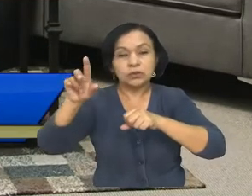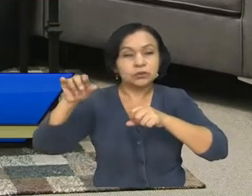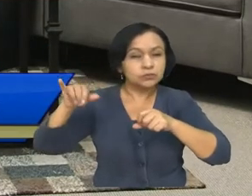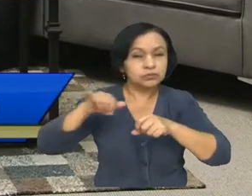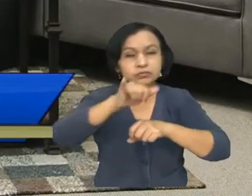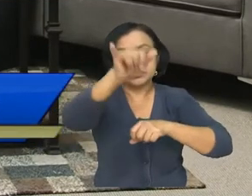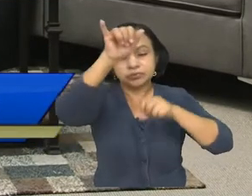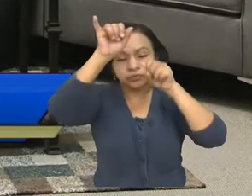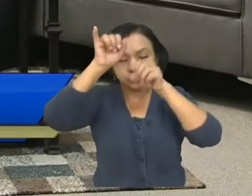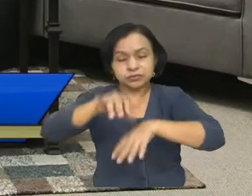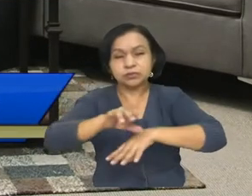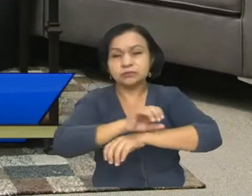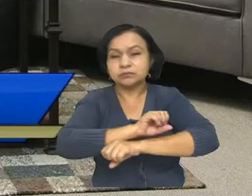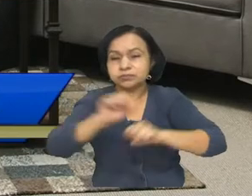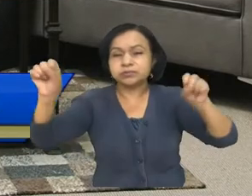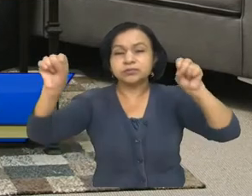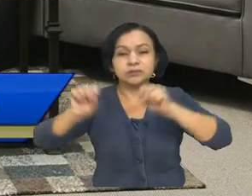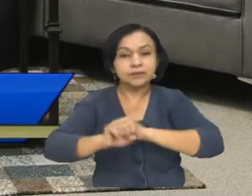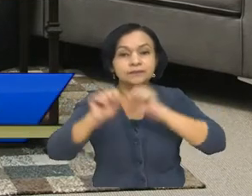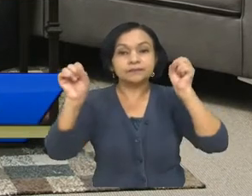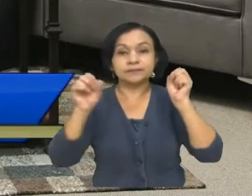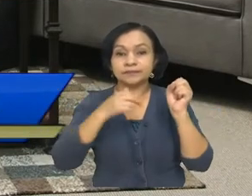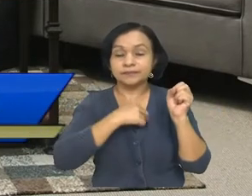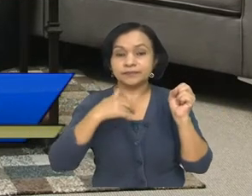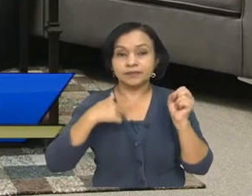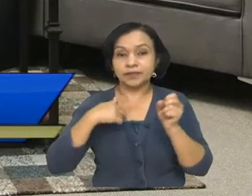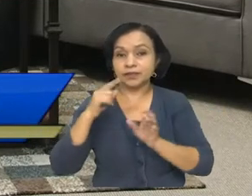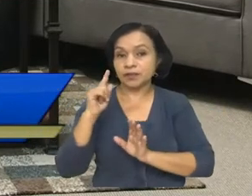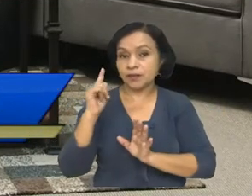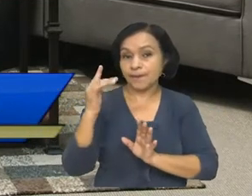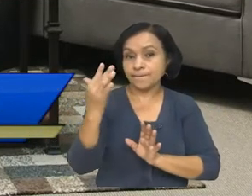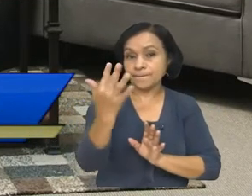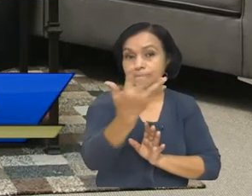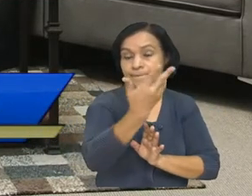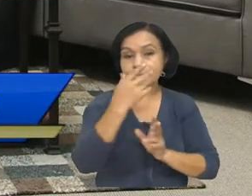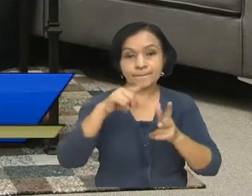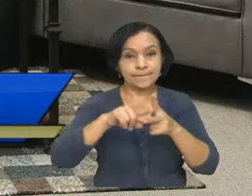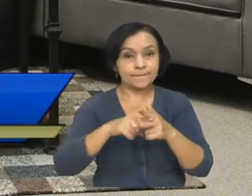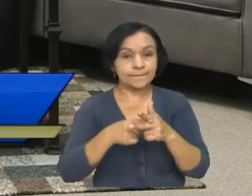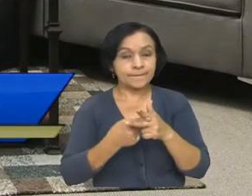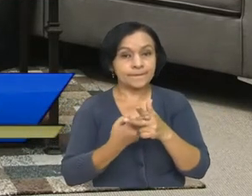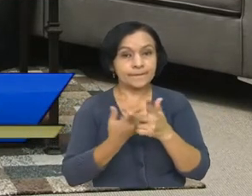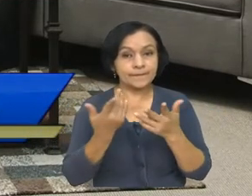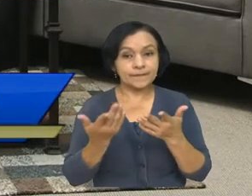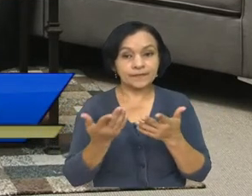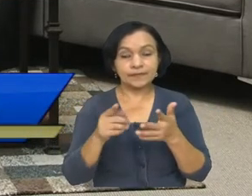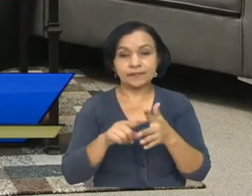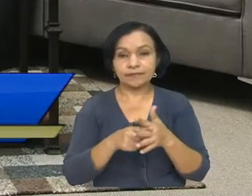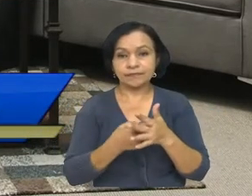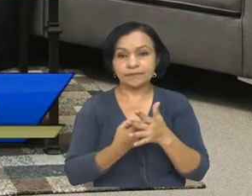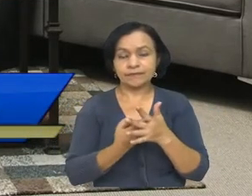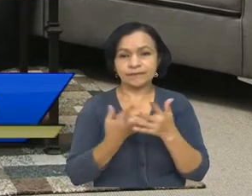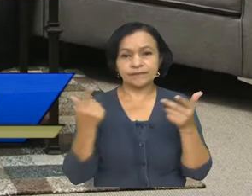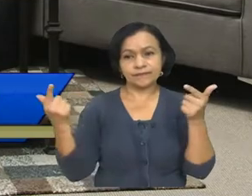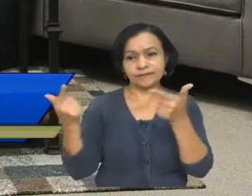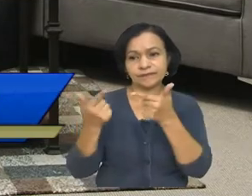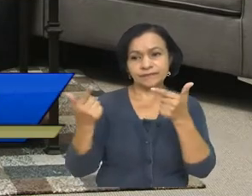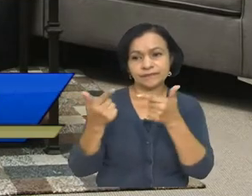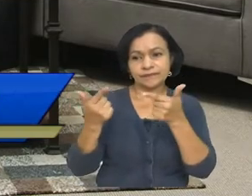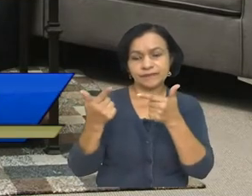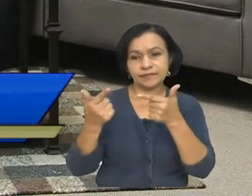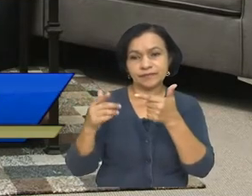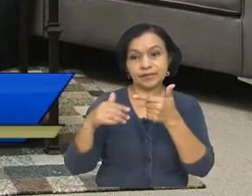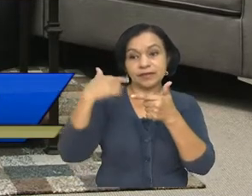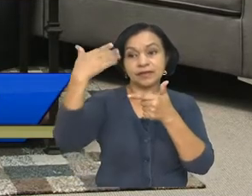pull, y comenzó aquello. Entonces al inicio se oyó un combate en la parte